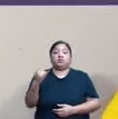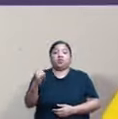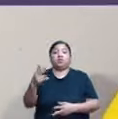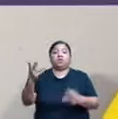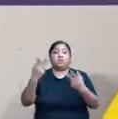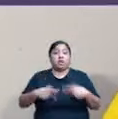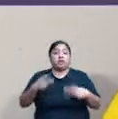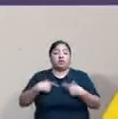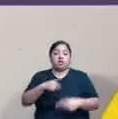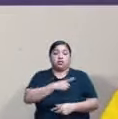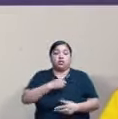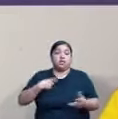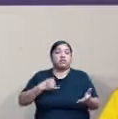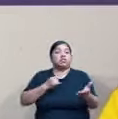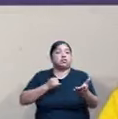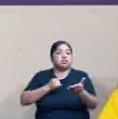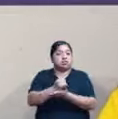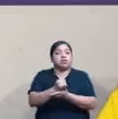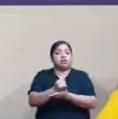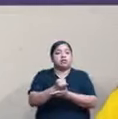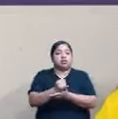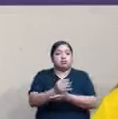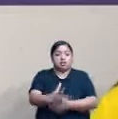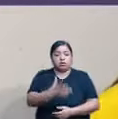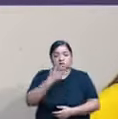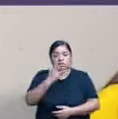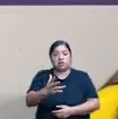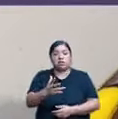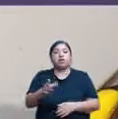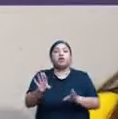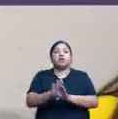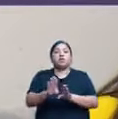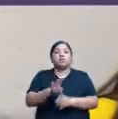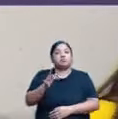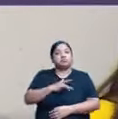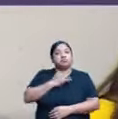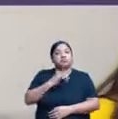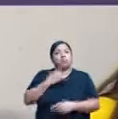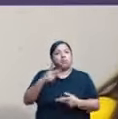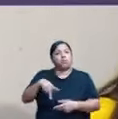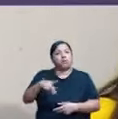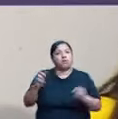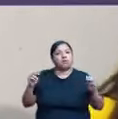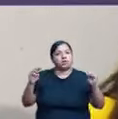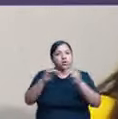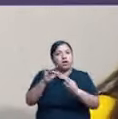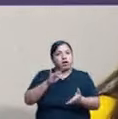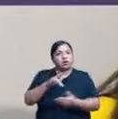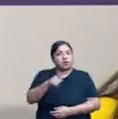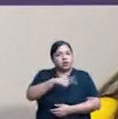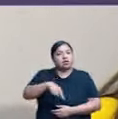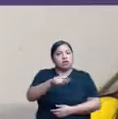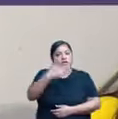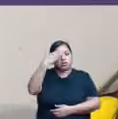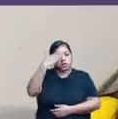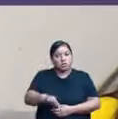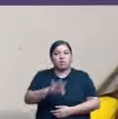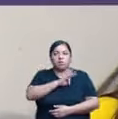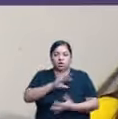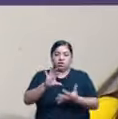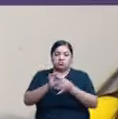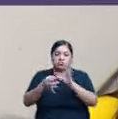enfrentará una de las mayores encrucijadas de su historia. La conciencia cívica del pueblo mixquiahualense está preparada para romper las